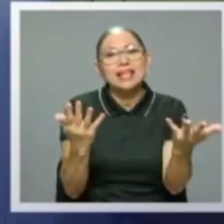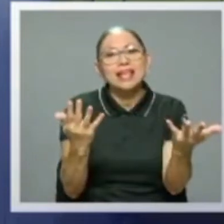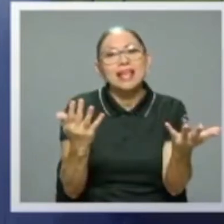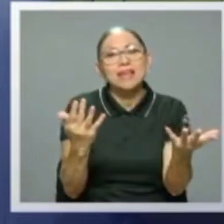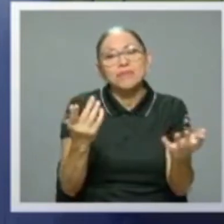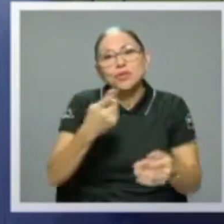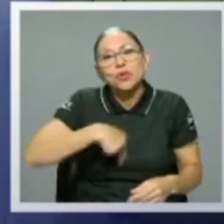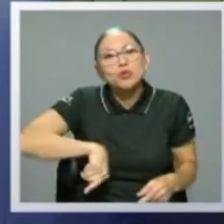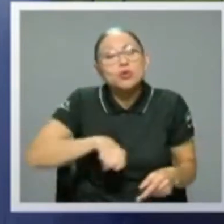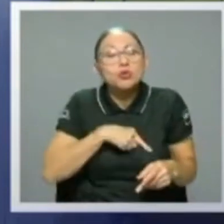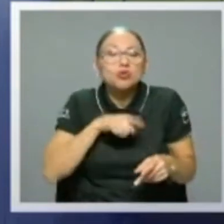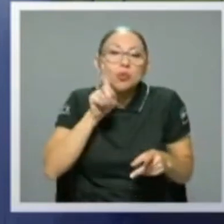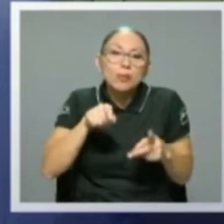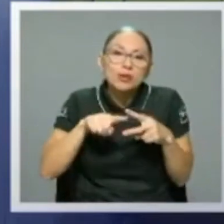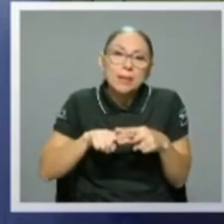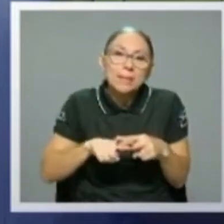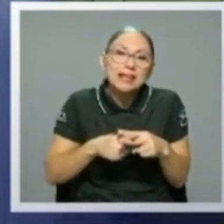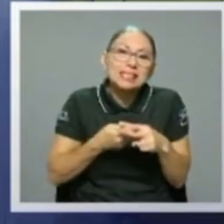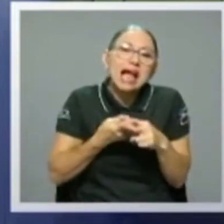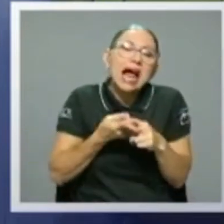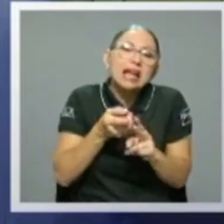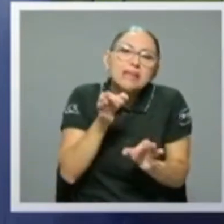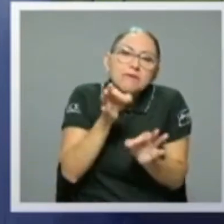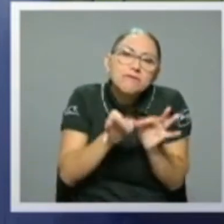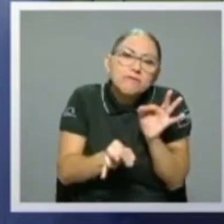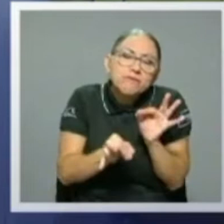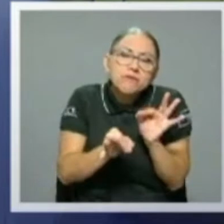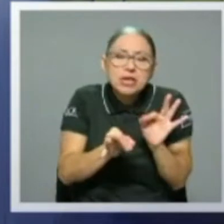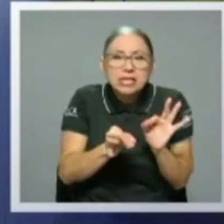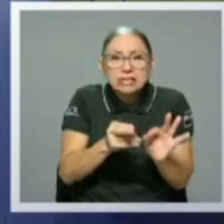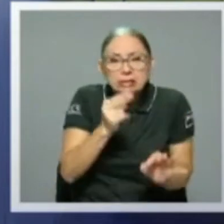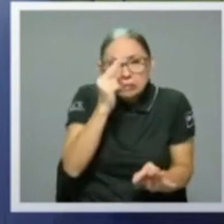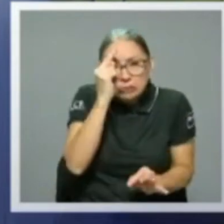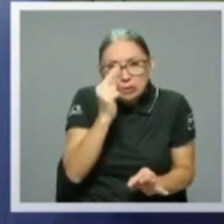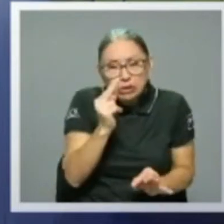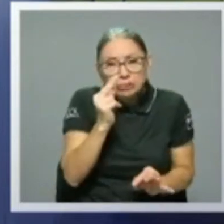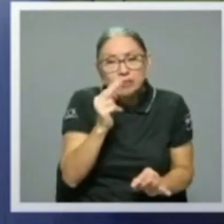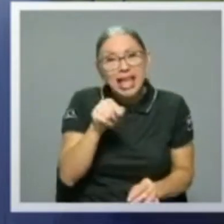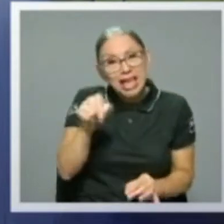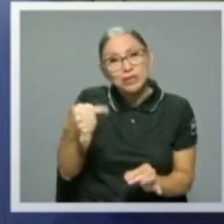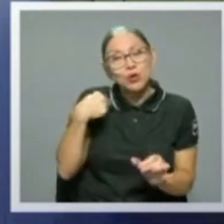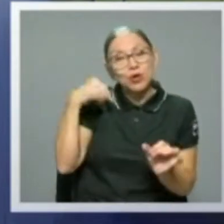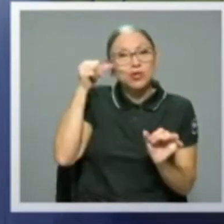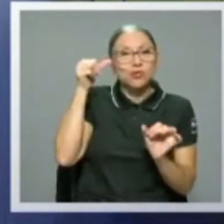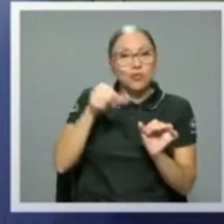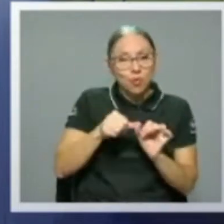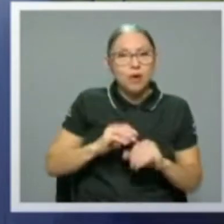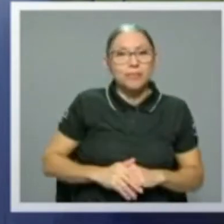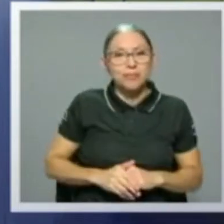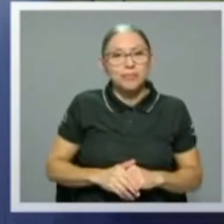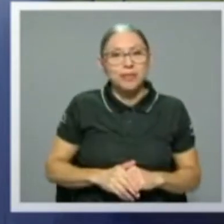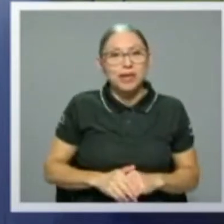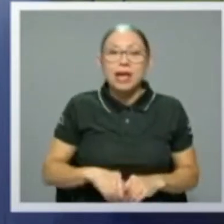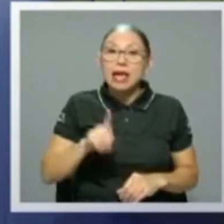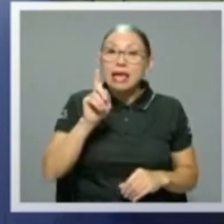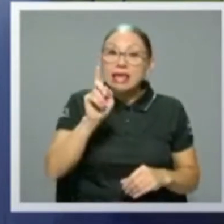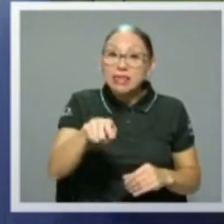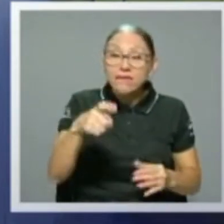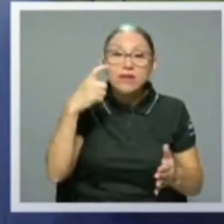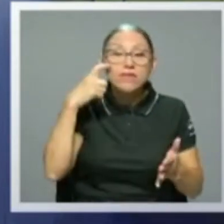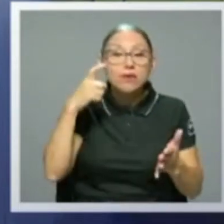comenzar modestamente. Eso es lo que recuerdo, y como le digo, hay que reconocer